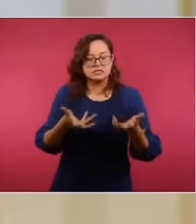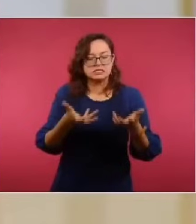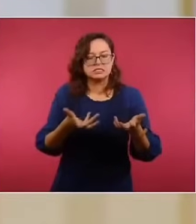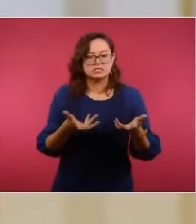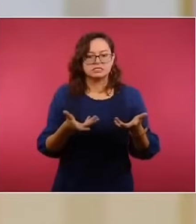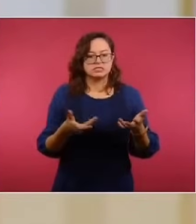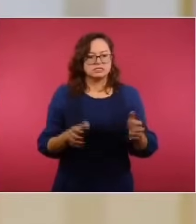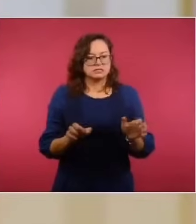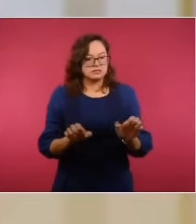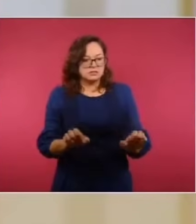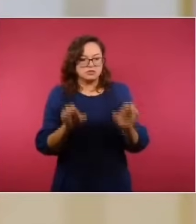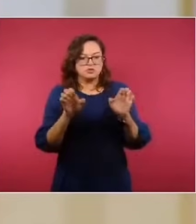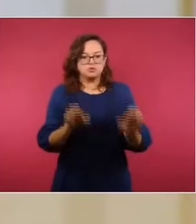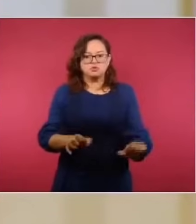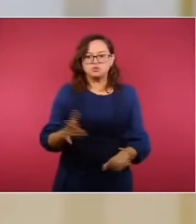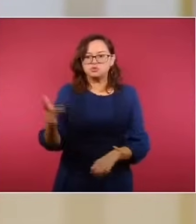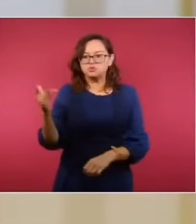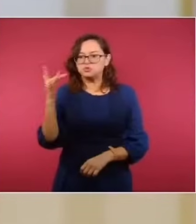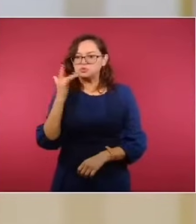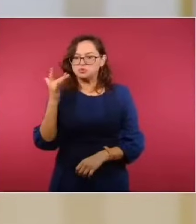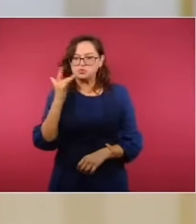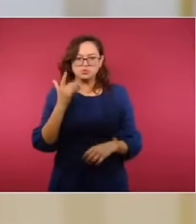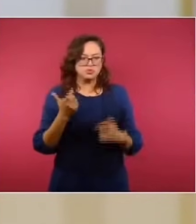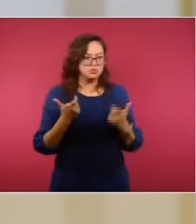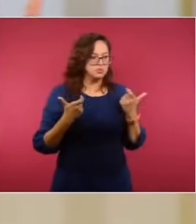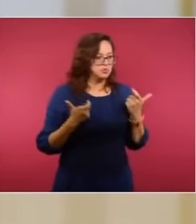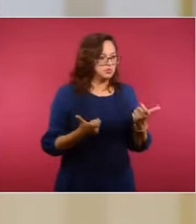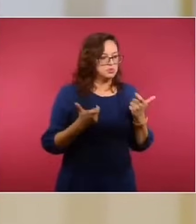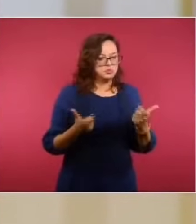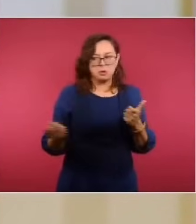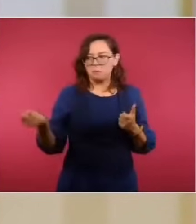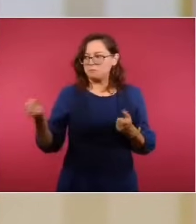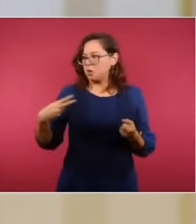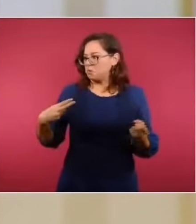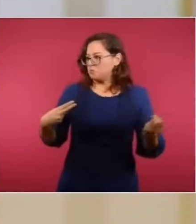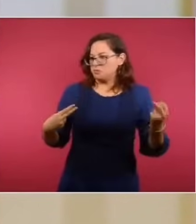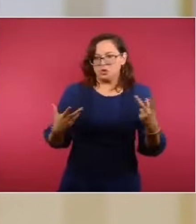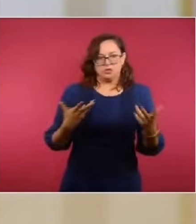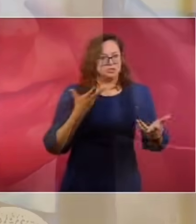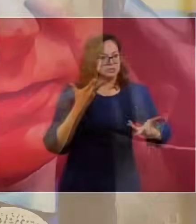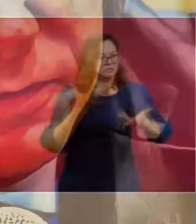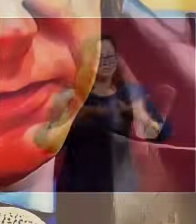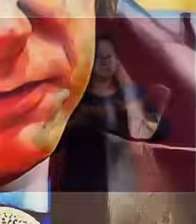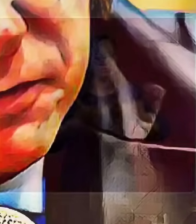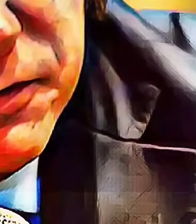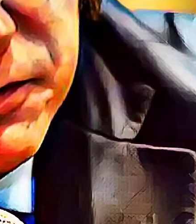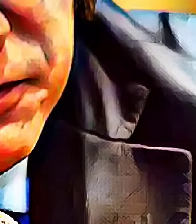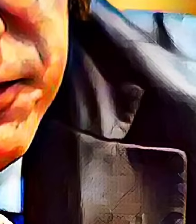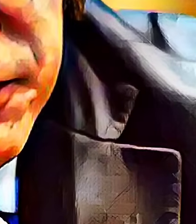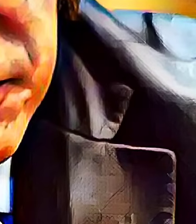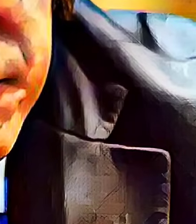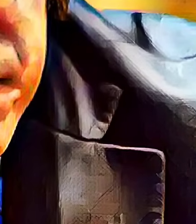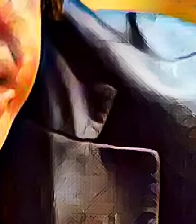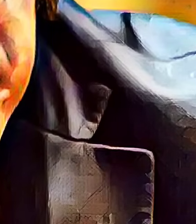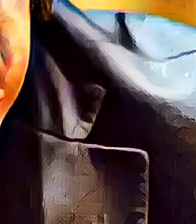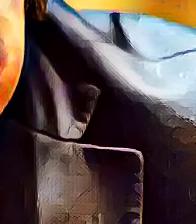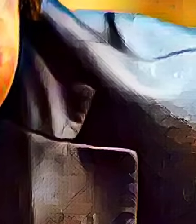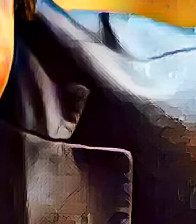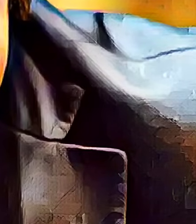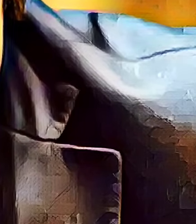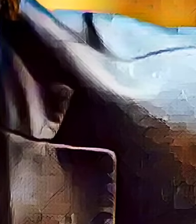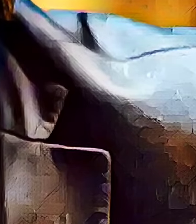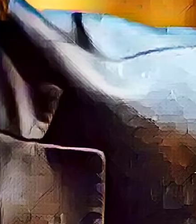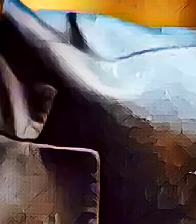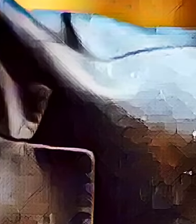actual gobierno argentino de Alberto Fernández. ¿Y qué advirtió, qué adelantó? Que Javier